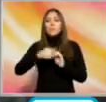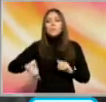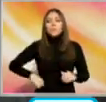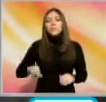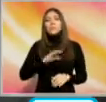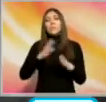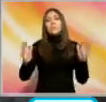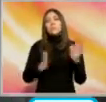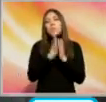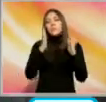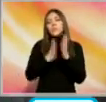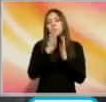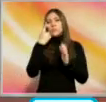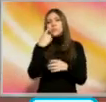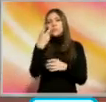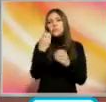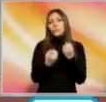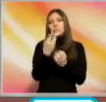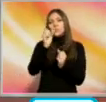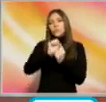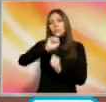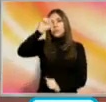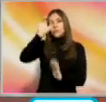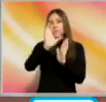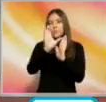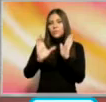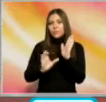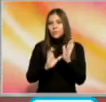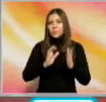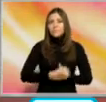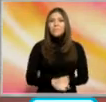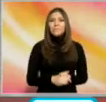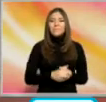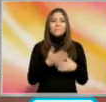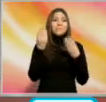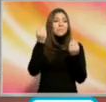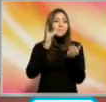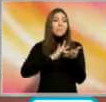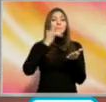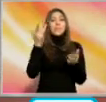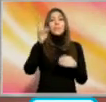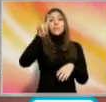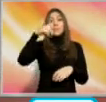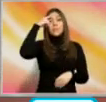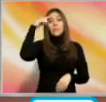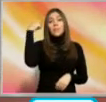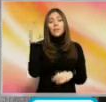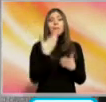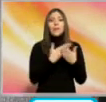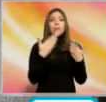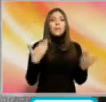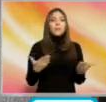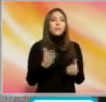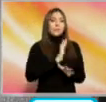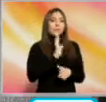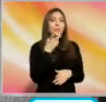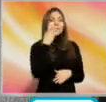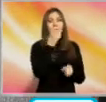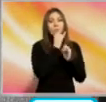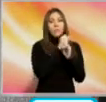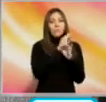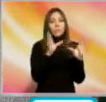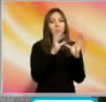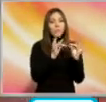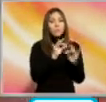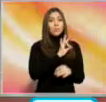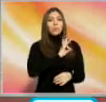Documentarnos. Básicamente. Documentarnos y Así participar. es. ¿Mm? Perfecto, Tomás. Sencillito. Muchísimas gracias. Muy sencillo. Pues ahí está esta información que